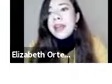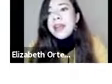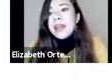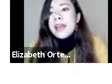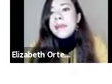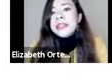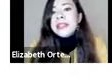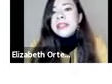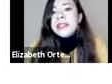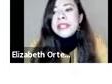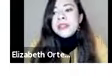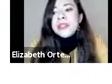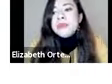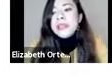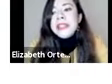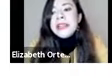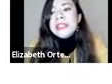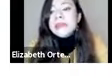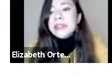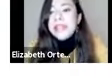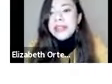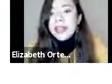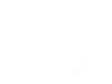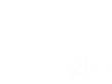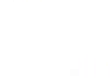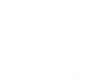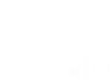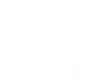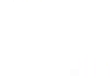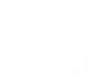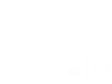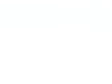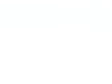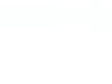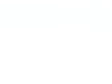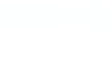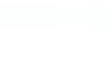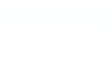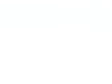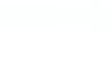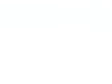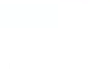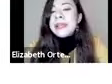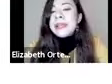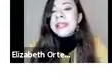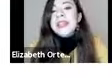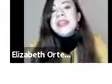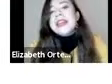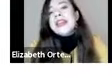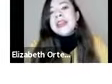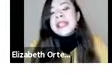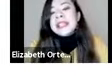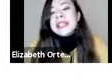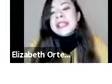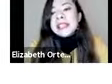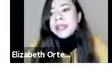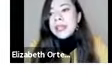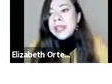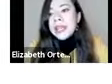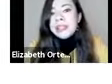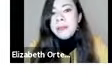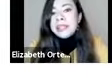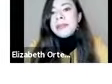aislada. La parte de orientación y movilidad es importante y justo se lleva como en este ciclo, en donde el paciente es necesario